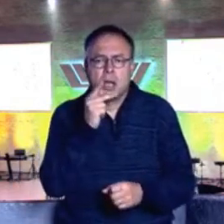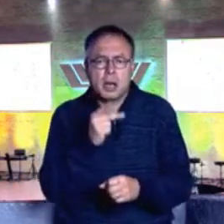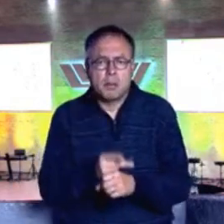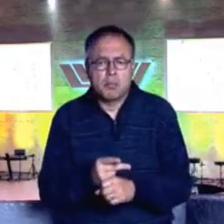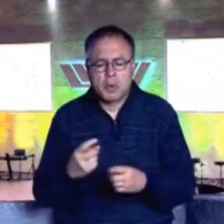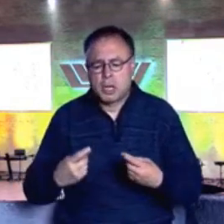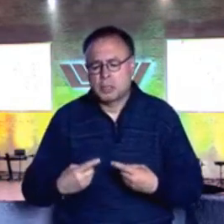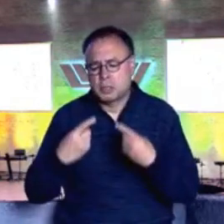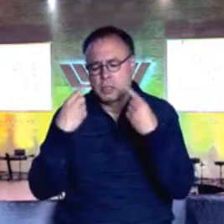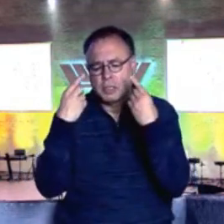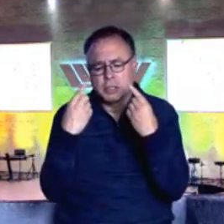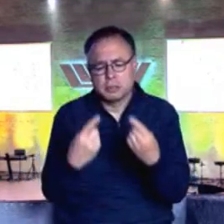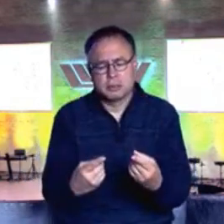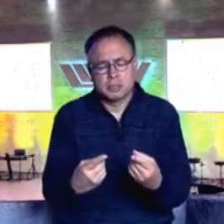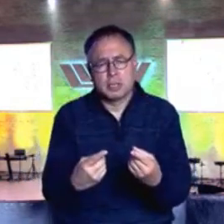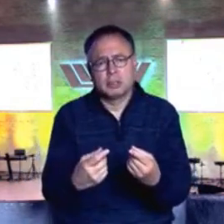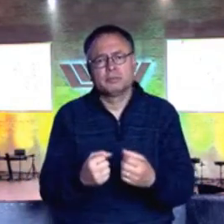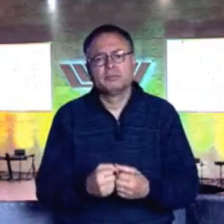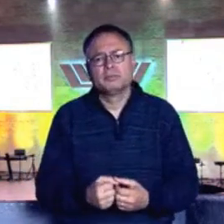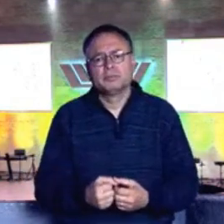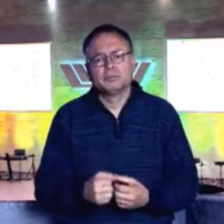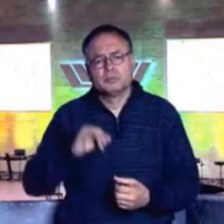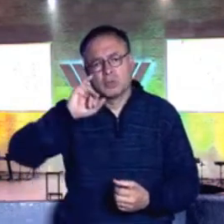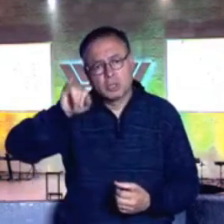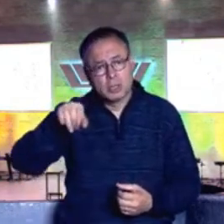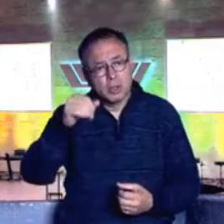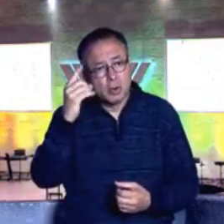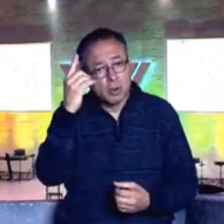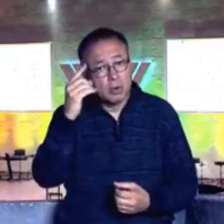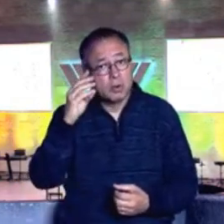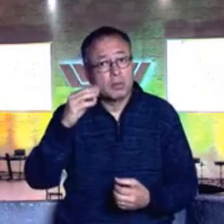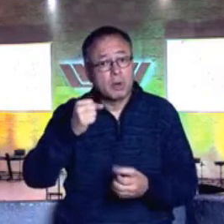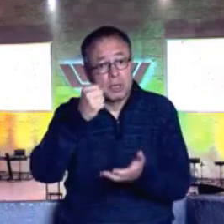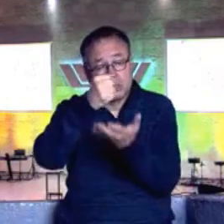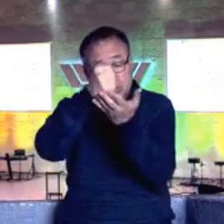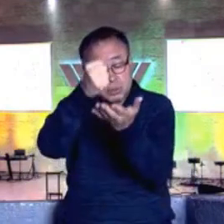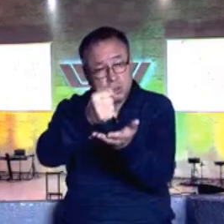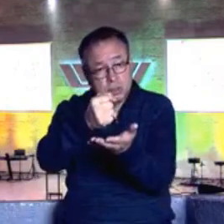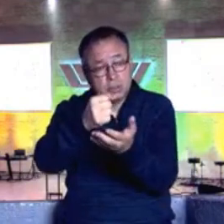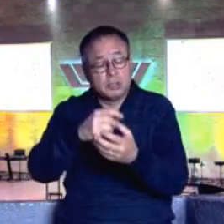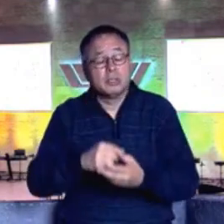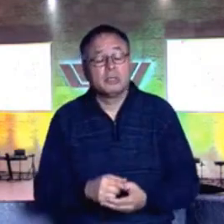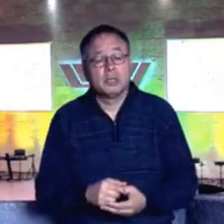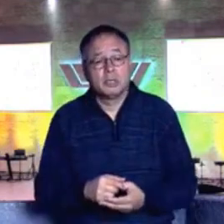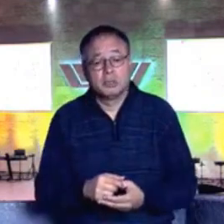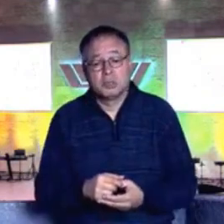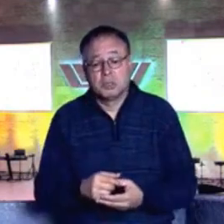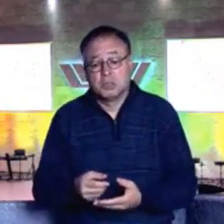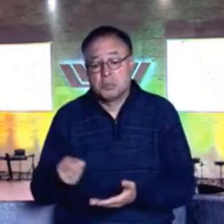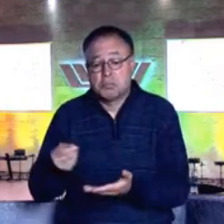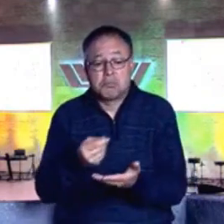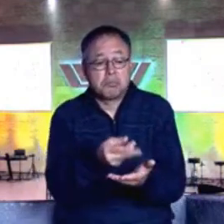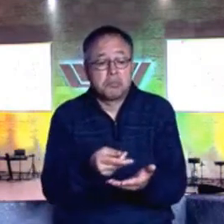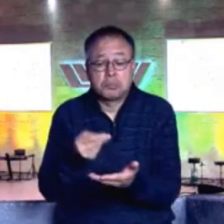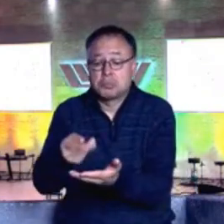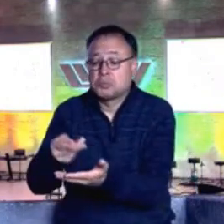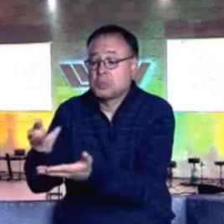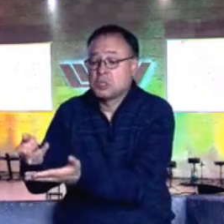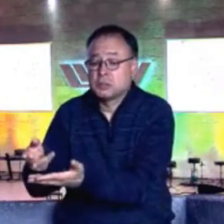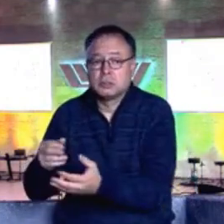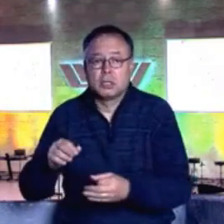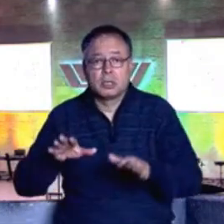celestial Cómo se llama el padre celestial Jehová y qué hace el padre celestial con las aves las